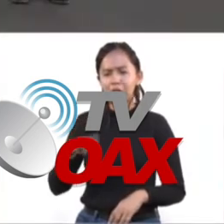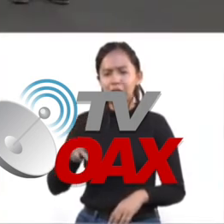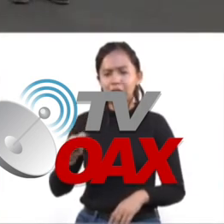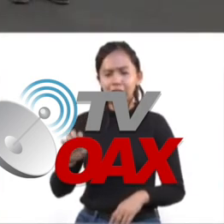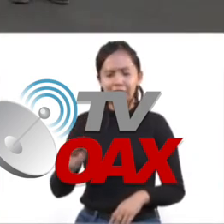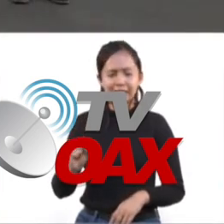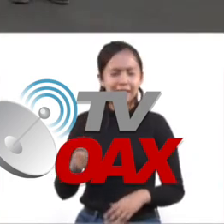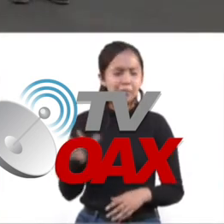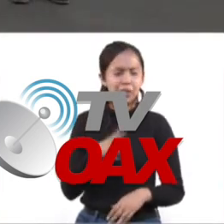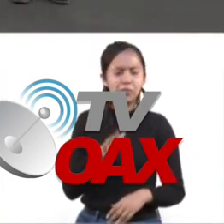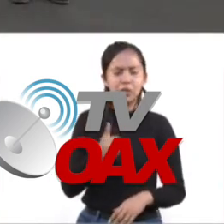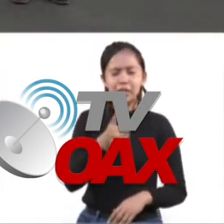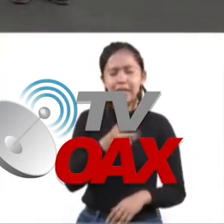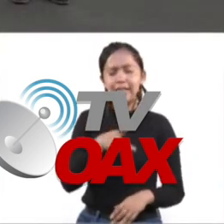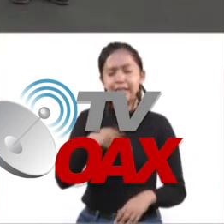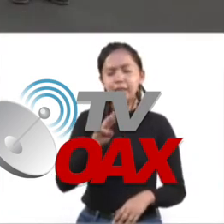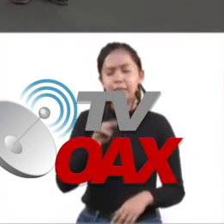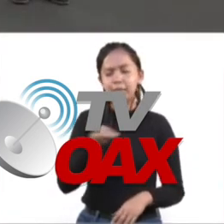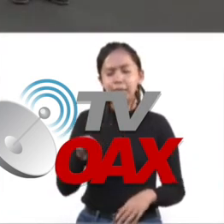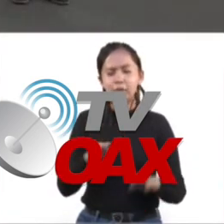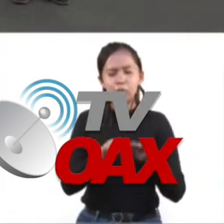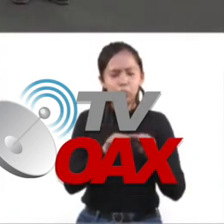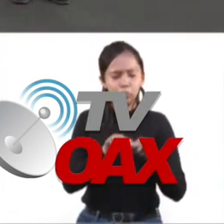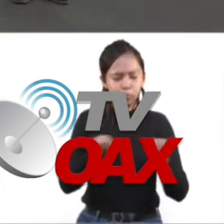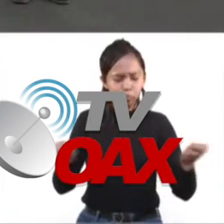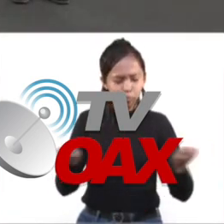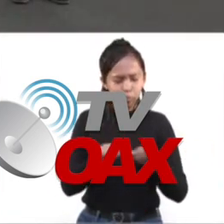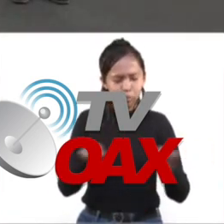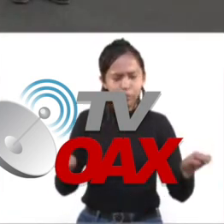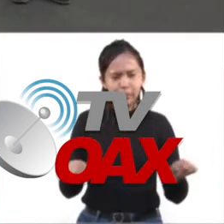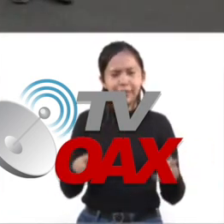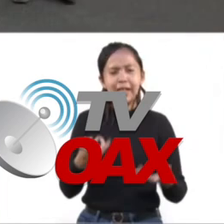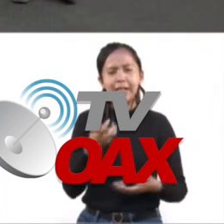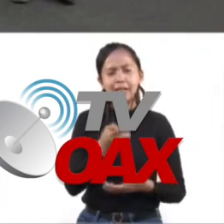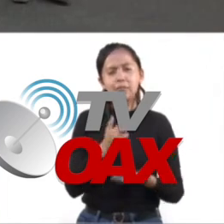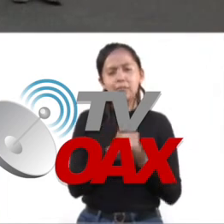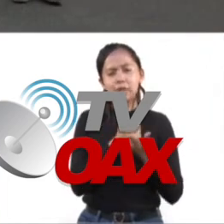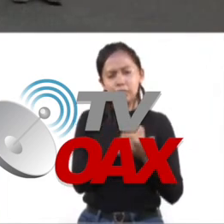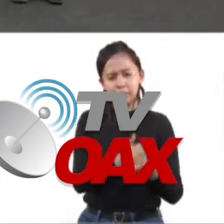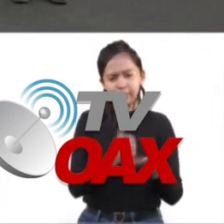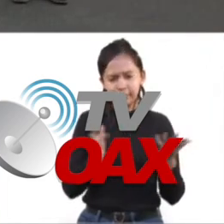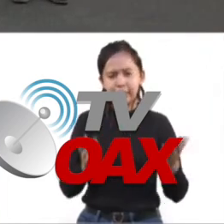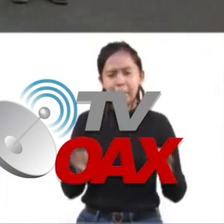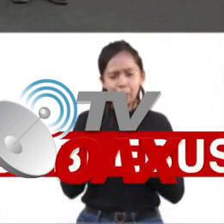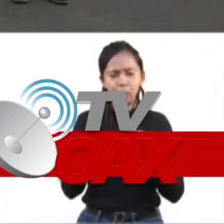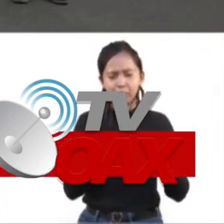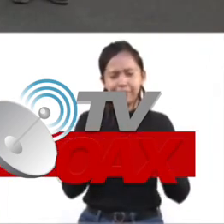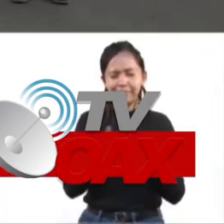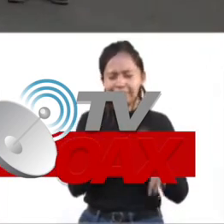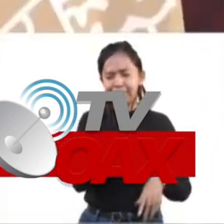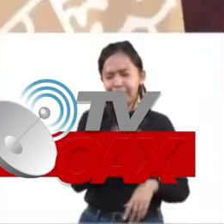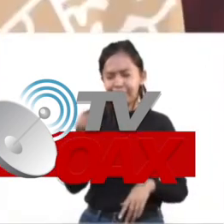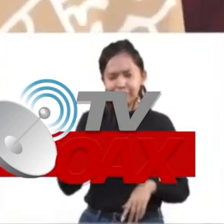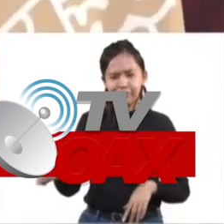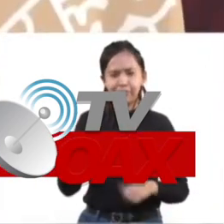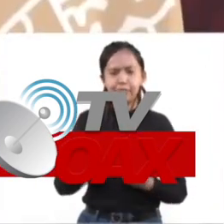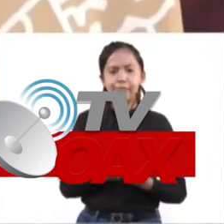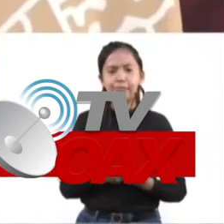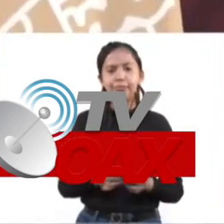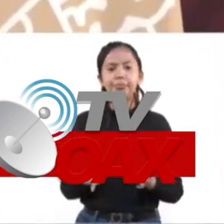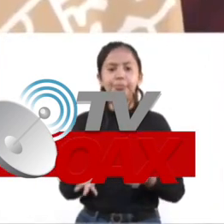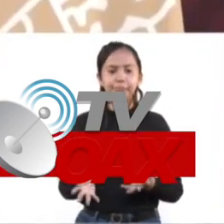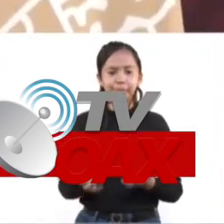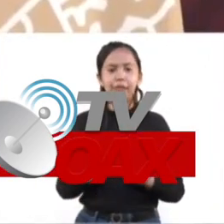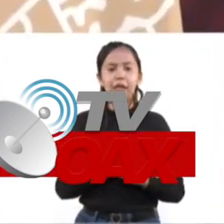de longitud que tiene, y queda preparado por si en algún momento nos movemos hacia las otras barrancas de Álvaro